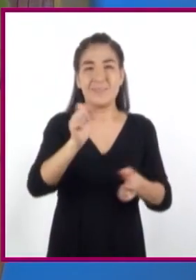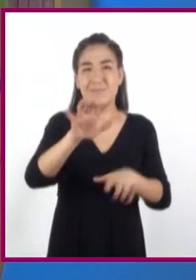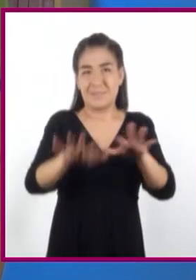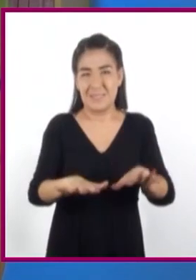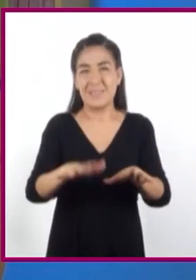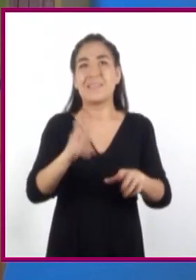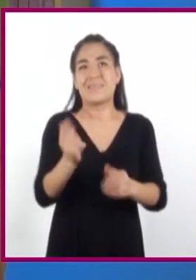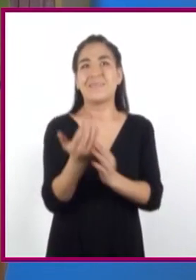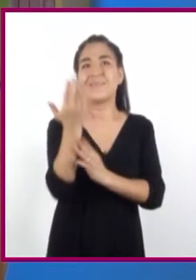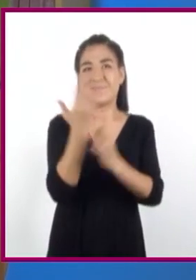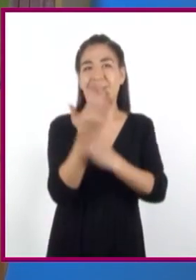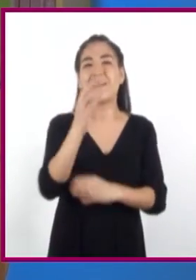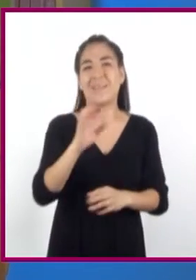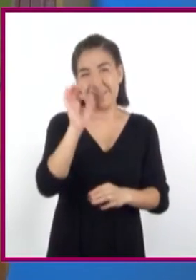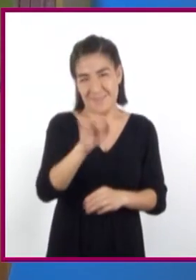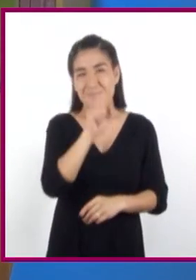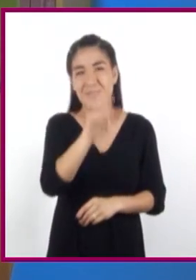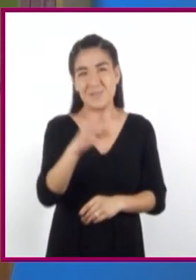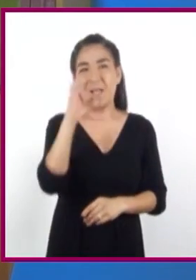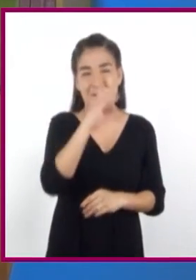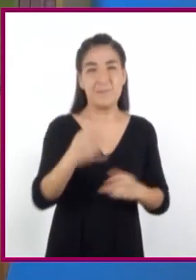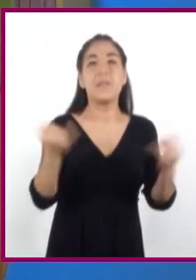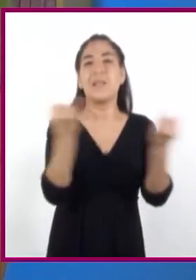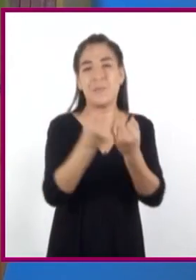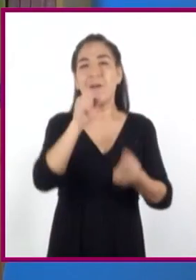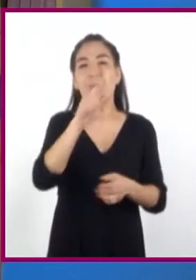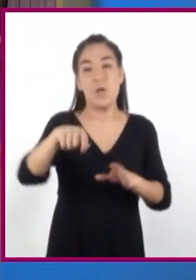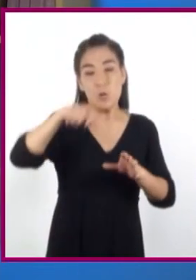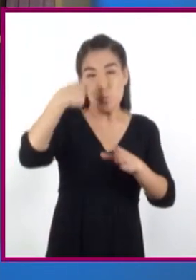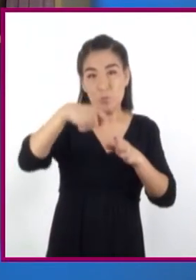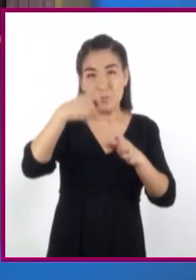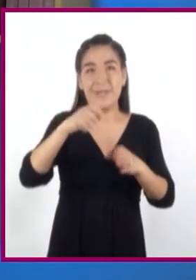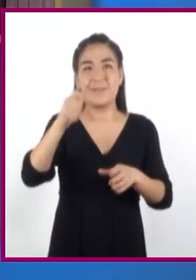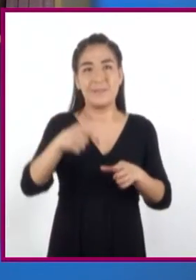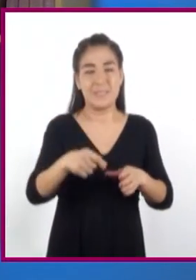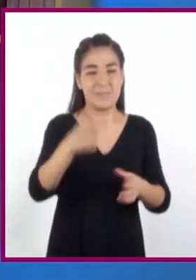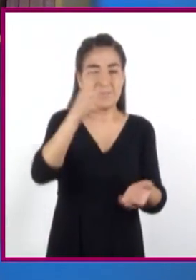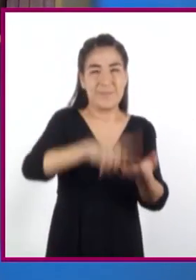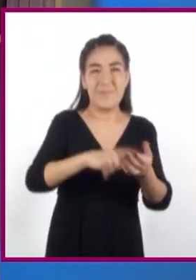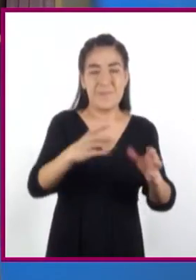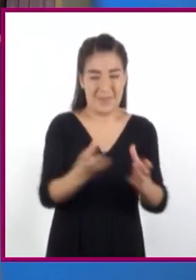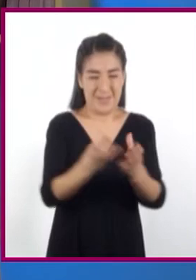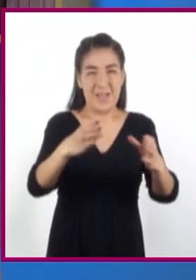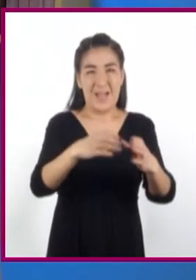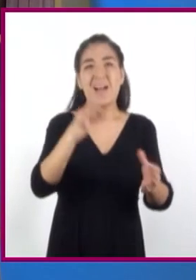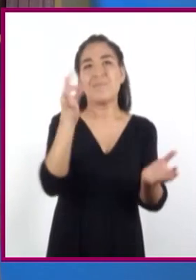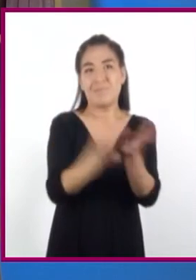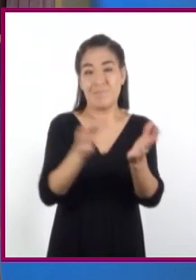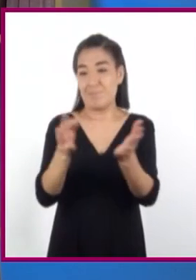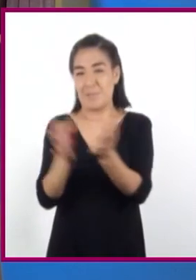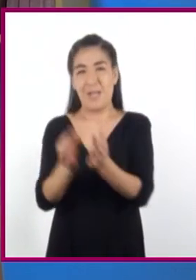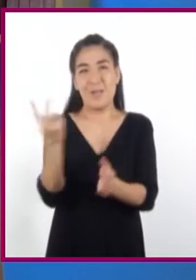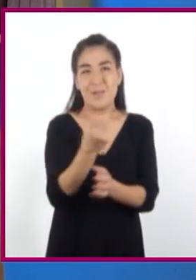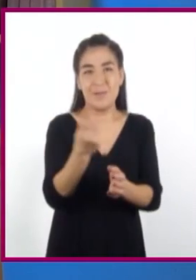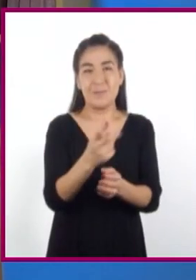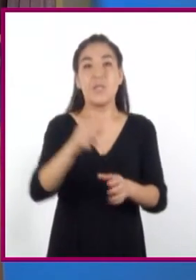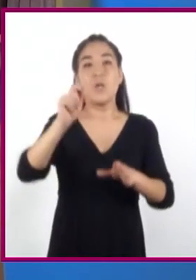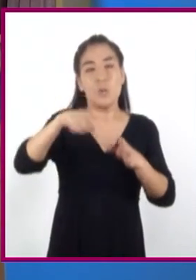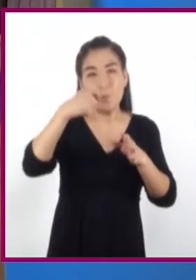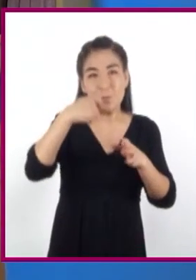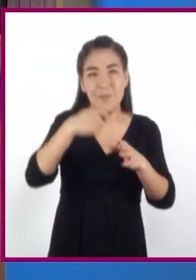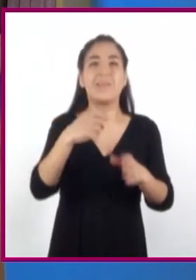día. También ocurre si dejas una cuchara dentro de una olla caliente, ambas metálicas. La cuchara